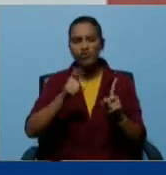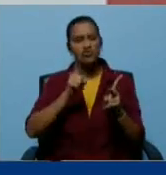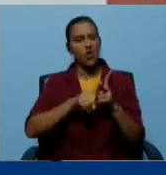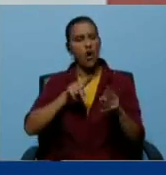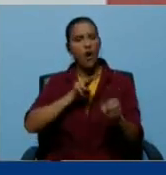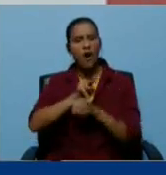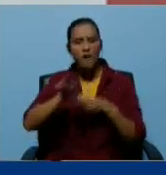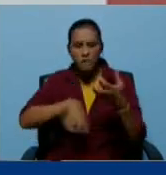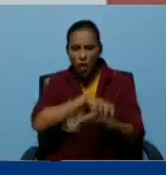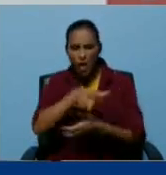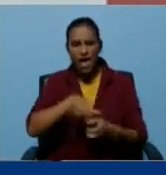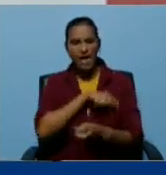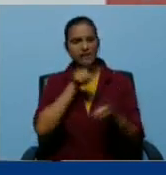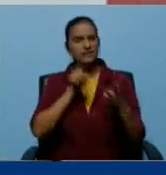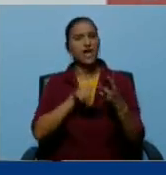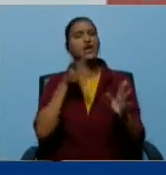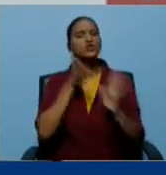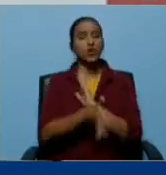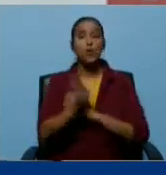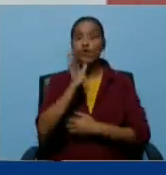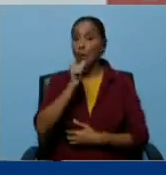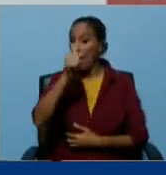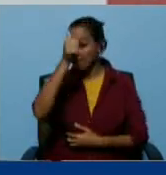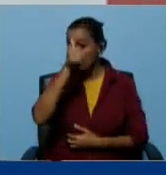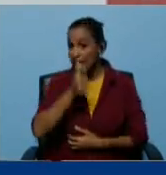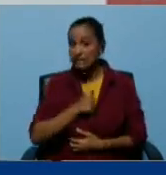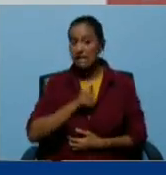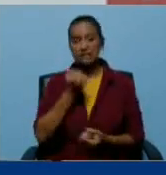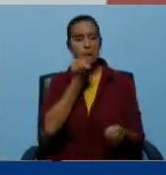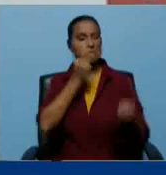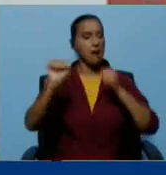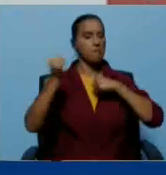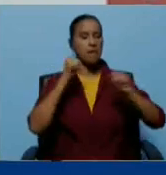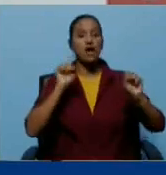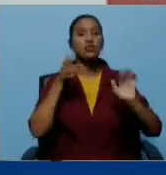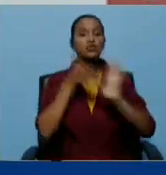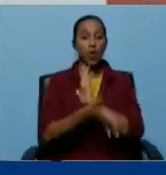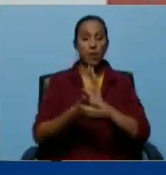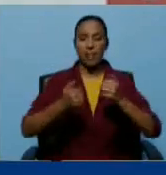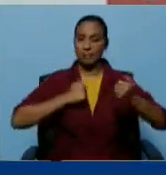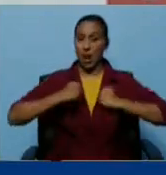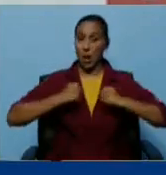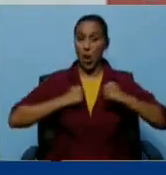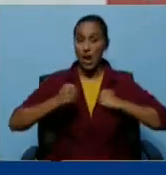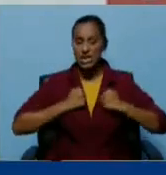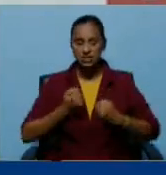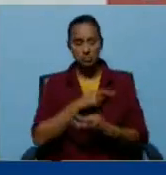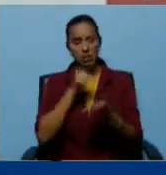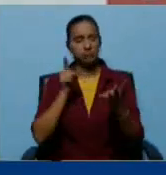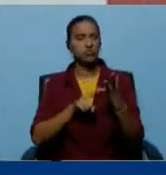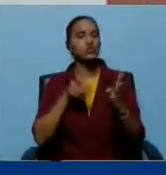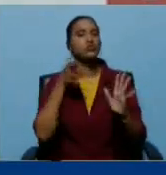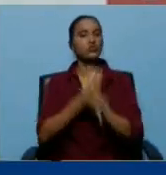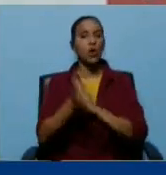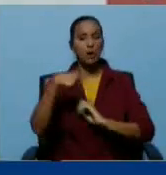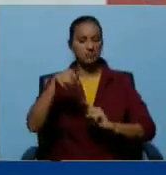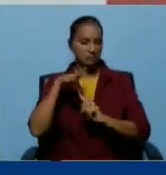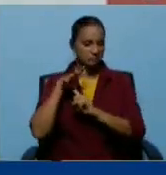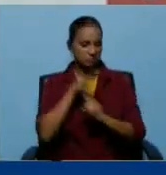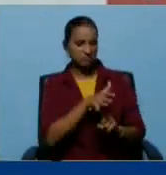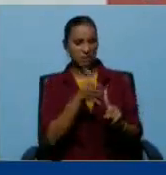de ellos, yo sé de la intolerancia de ellos, yo sé del ego de ellos, yo sé del desprecio de